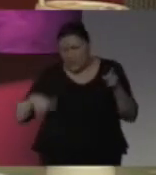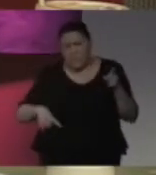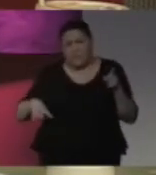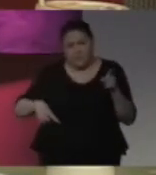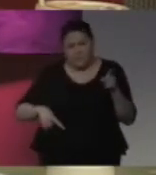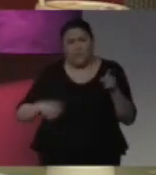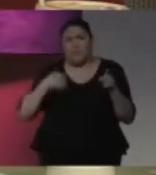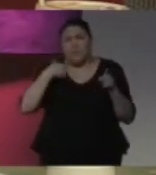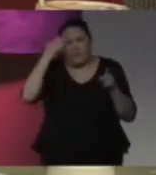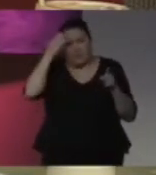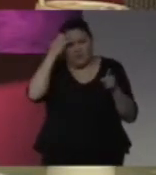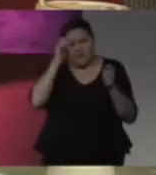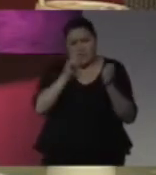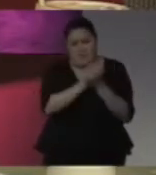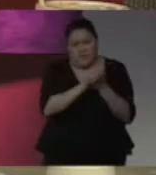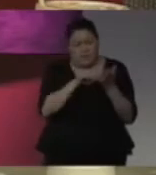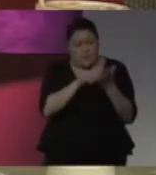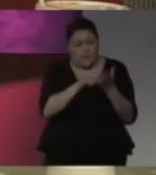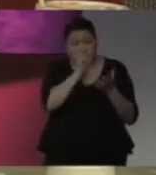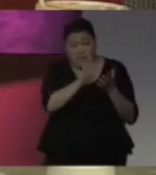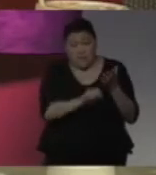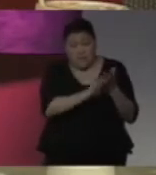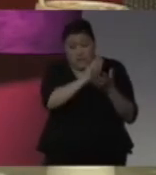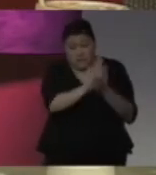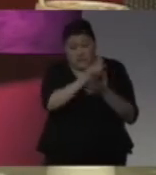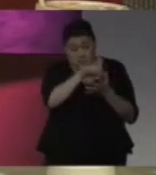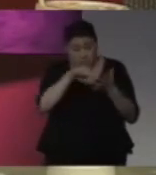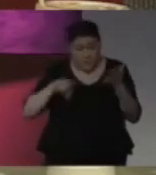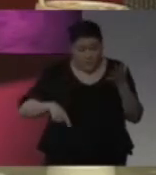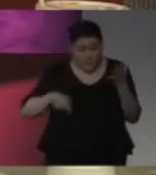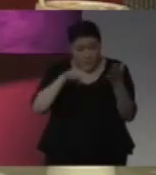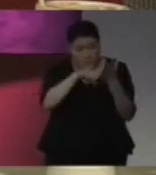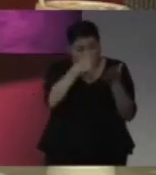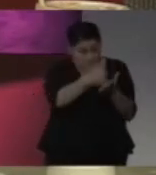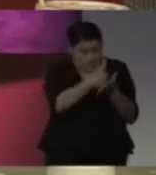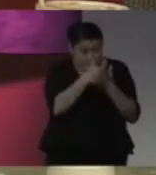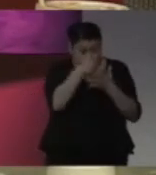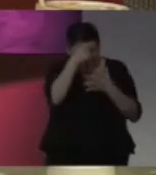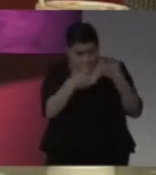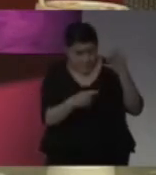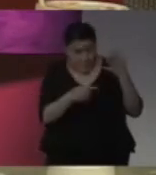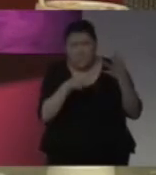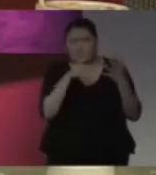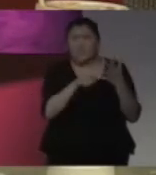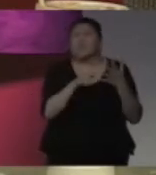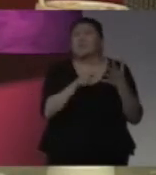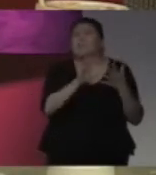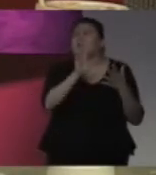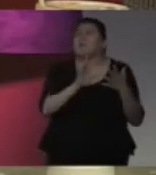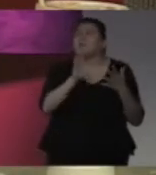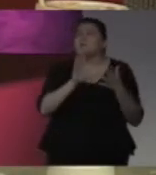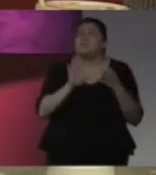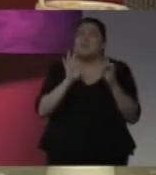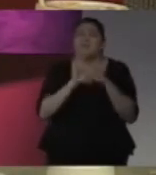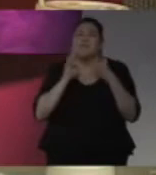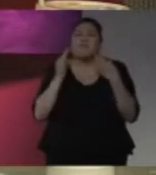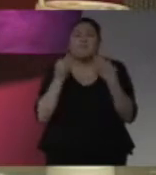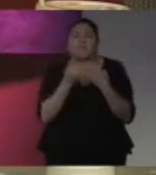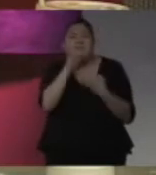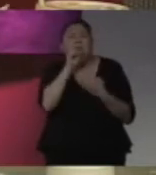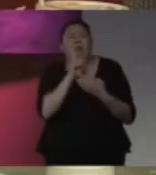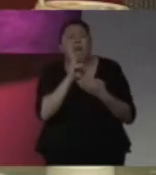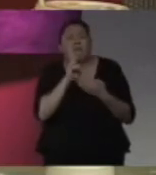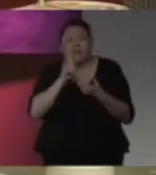conocimiento de esa estructura y buscar formas, no alternativas, sino incluso encontrarle los límites